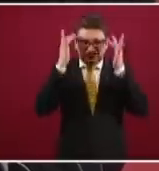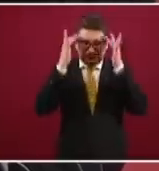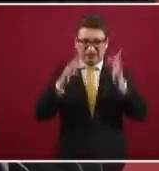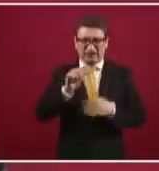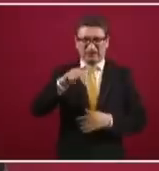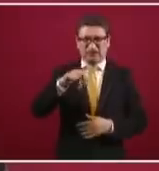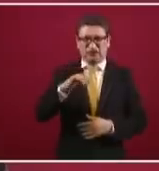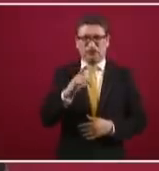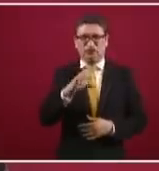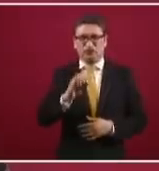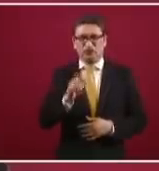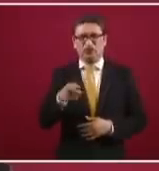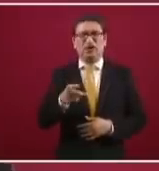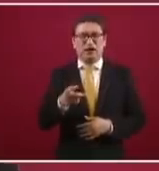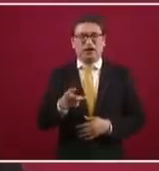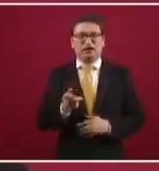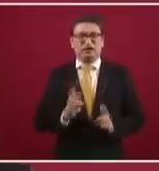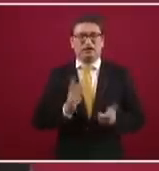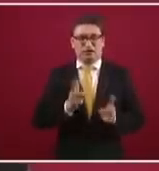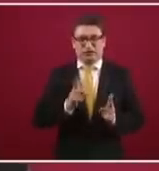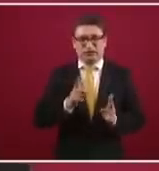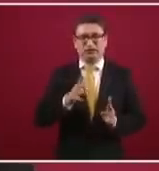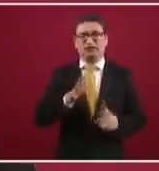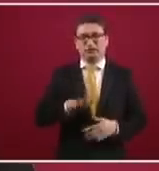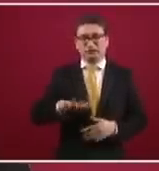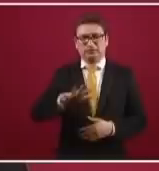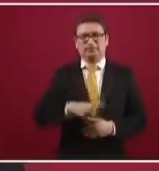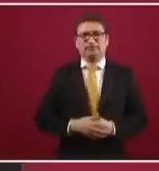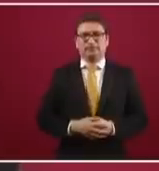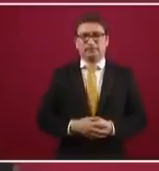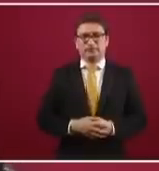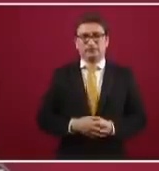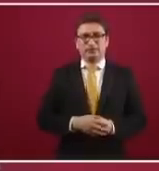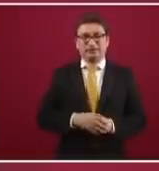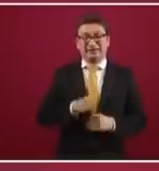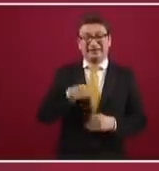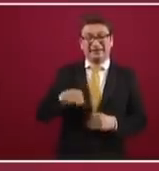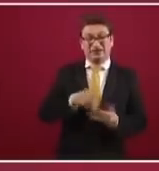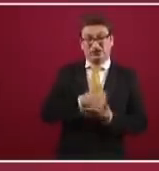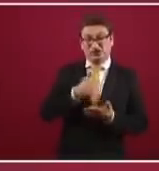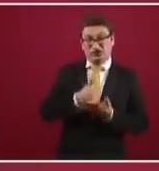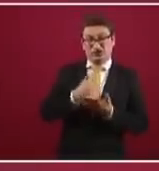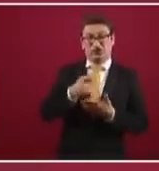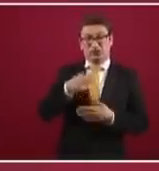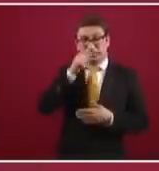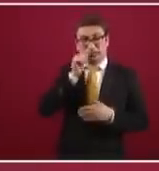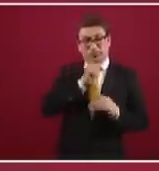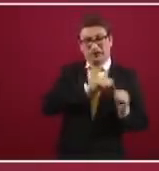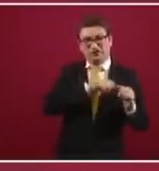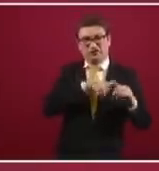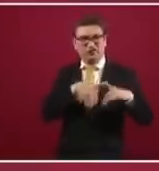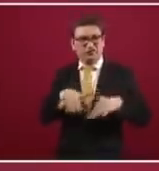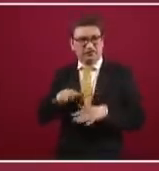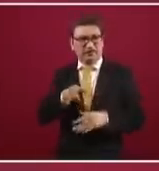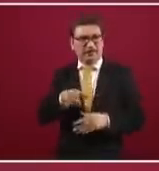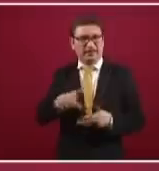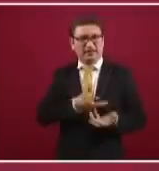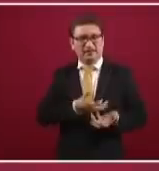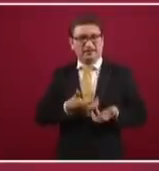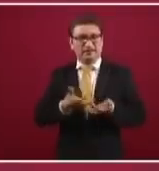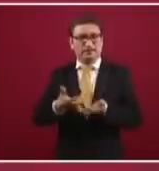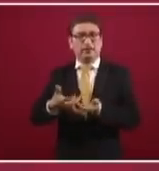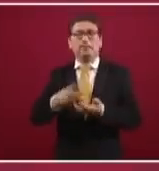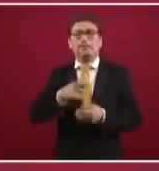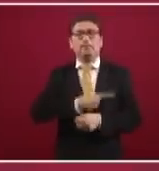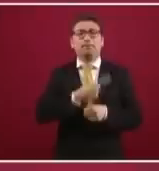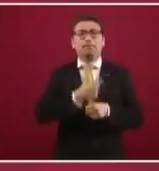en Texas, y entran por Ciudad Juárez. Primero quisieron entrar por lo que ahora es